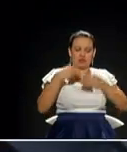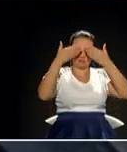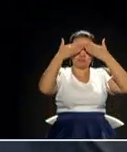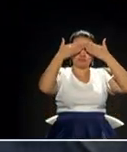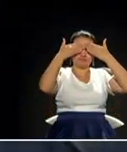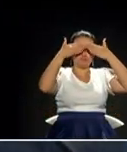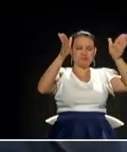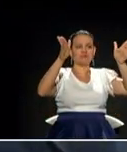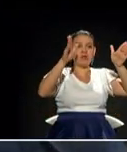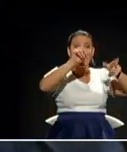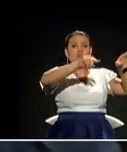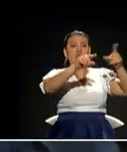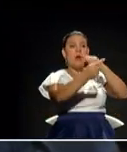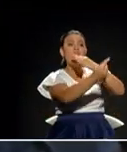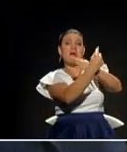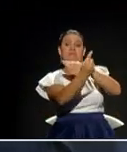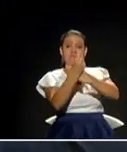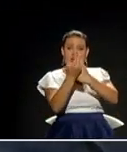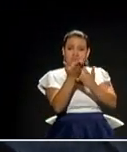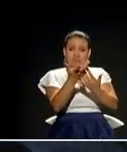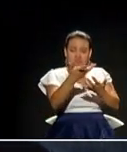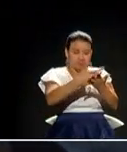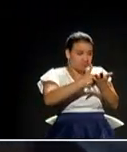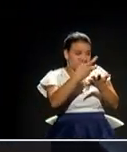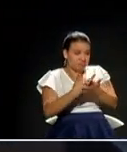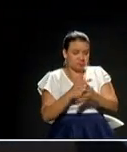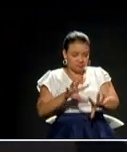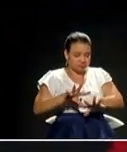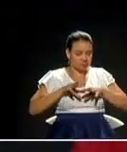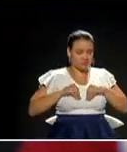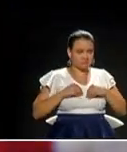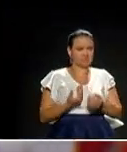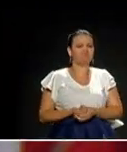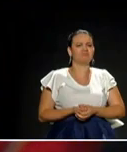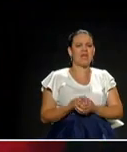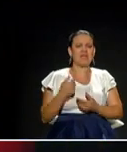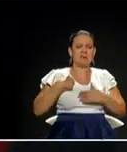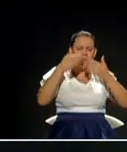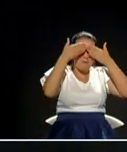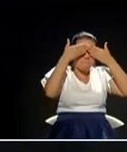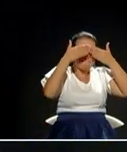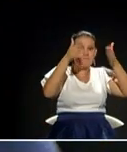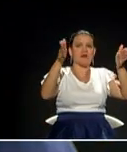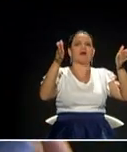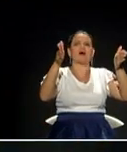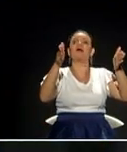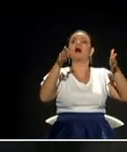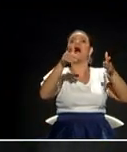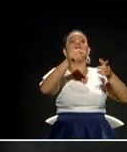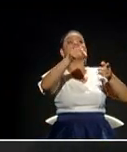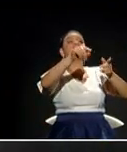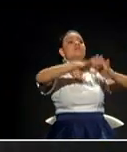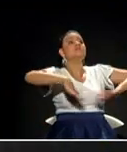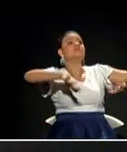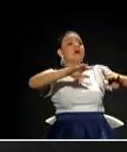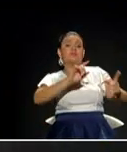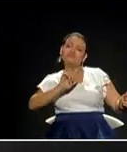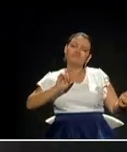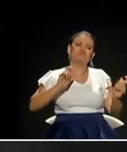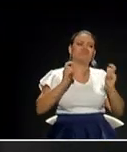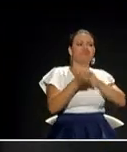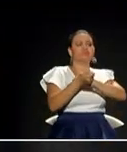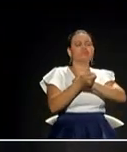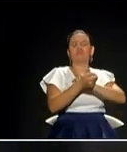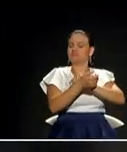abierta a la crítica y en ese sentido no serían dos cosas sino que permanentemente estaré abierto a los procesos de transformación del quehacer administrativo